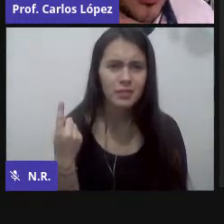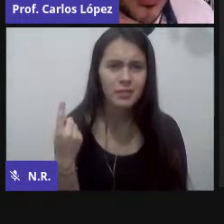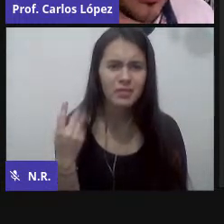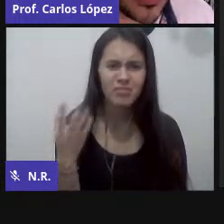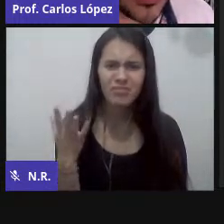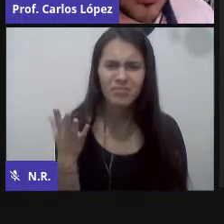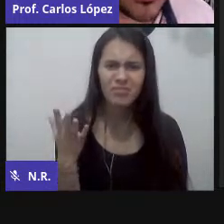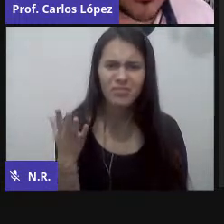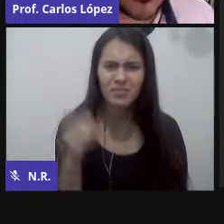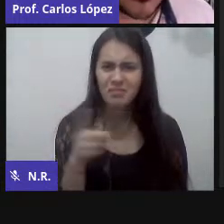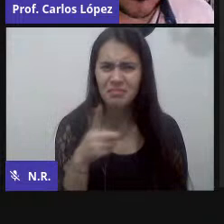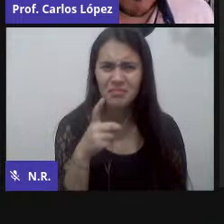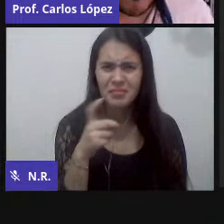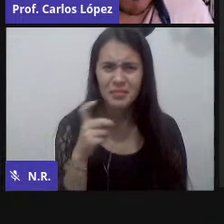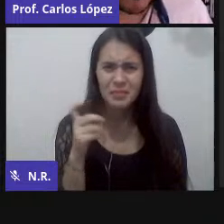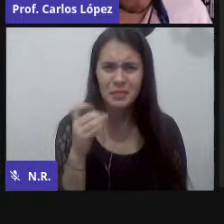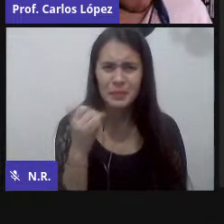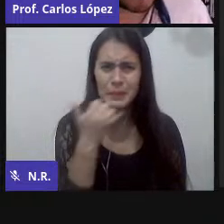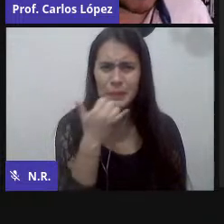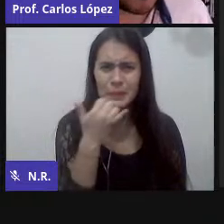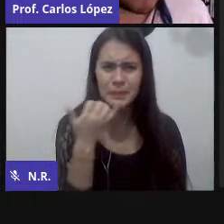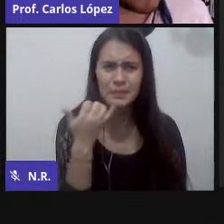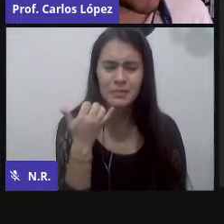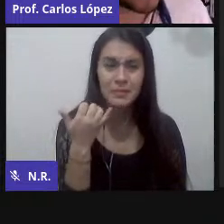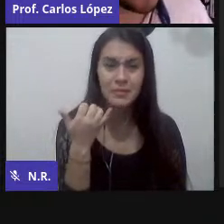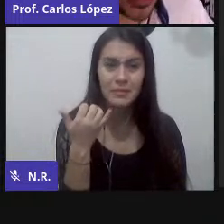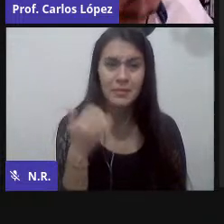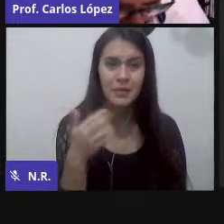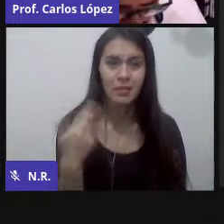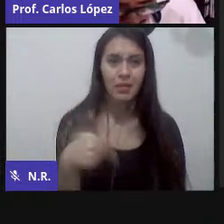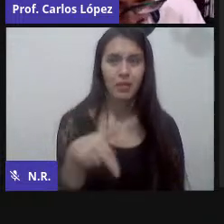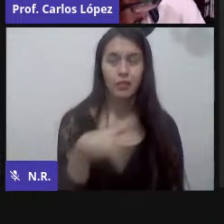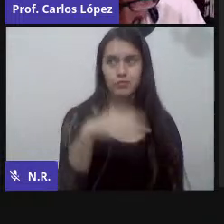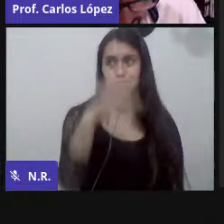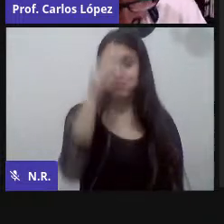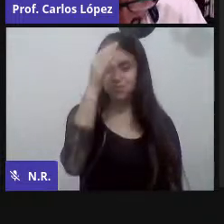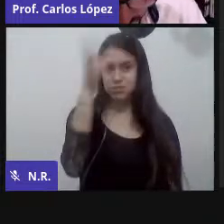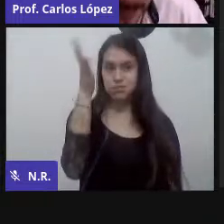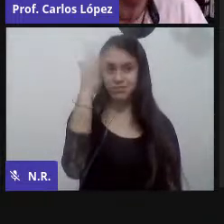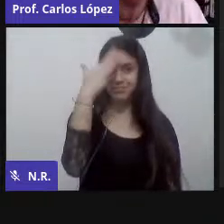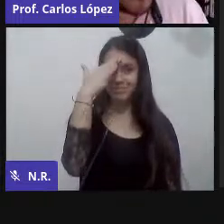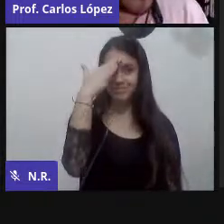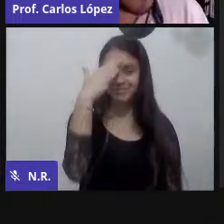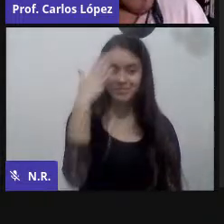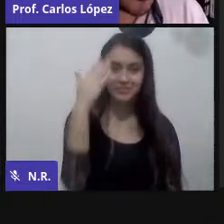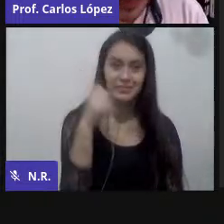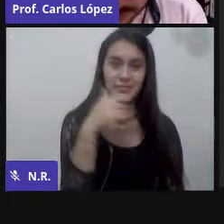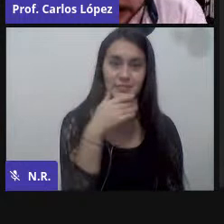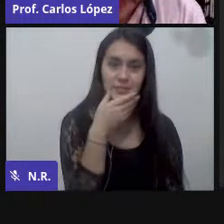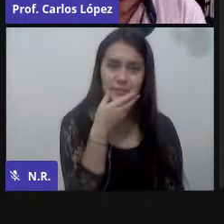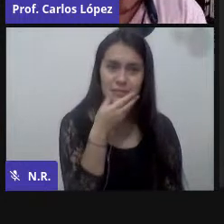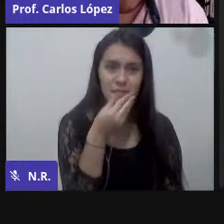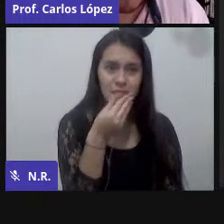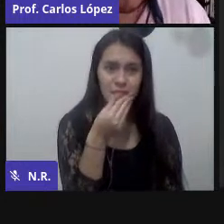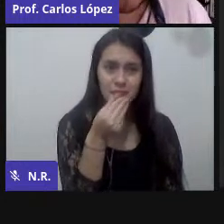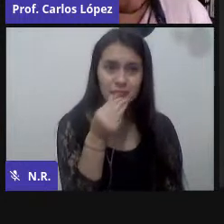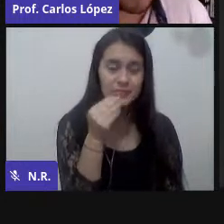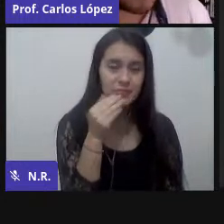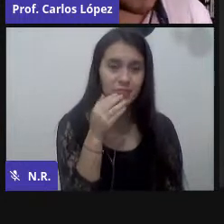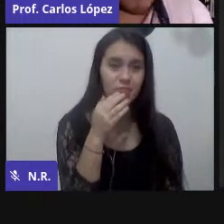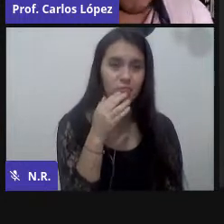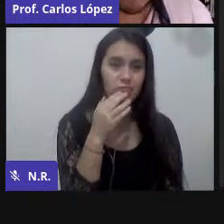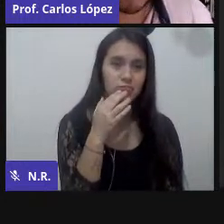horrible, horrible. Y eso que somos los expertos, George, imagínate sí. Eso. Vuelve a colocar la página